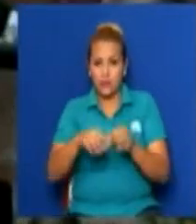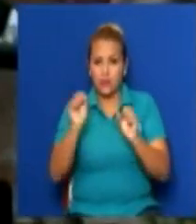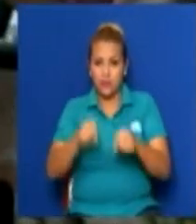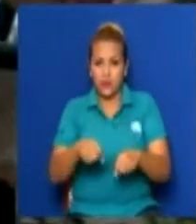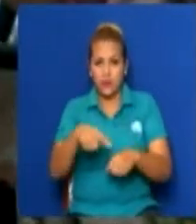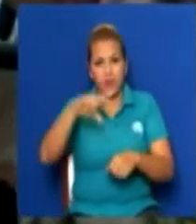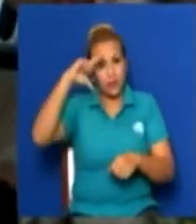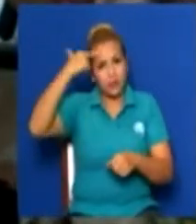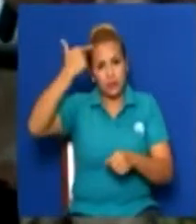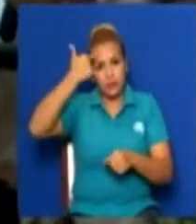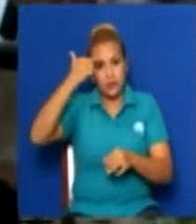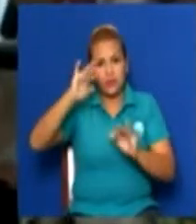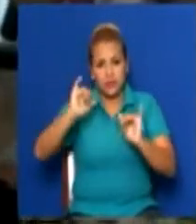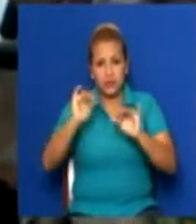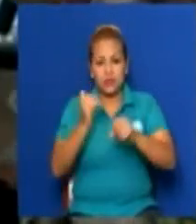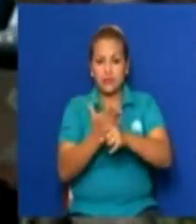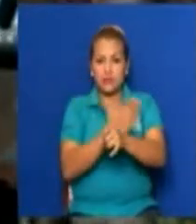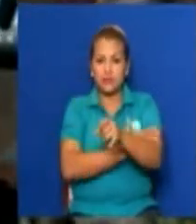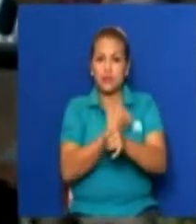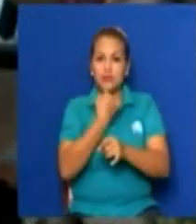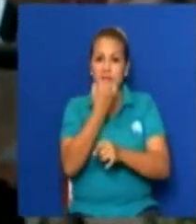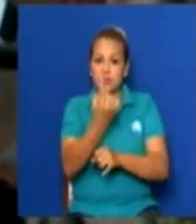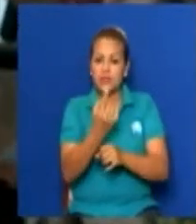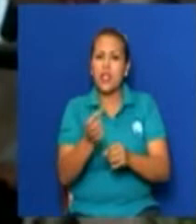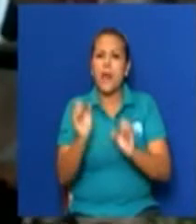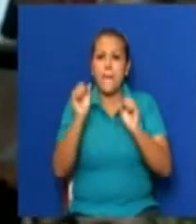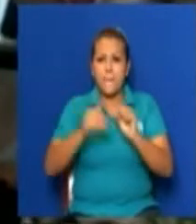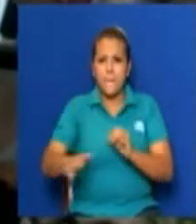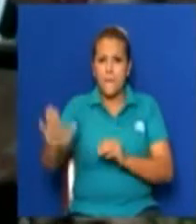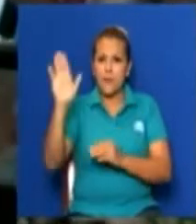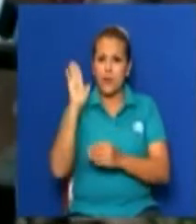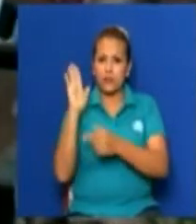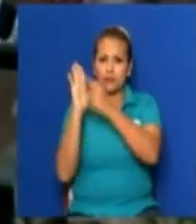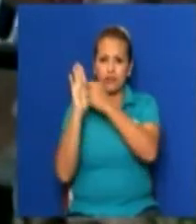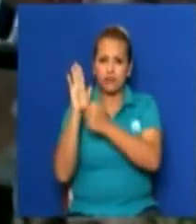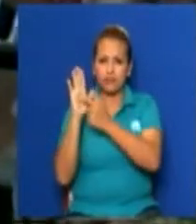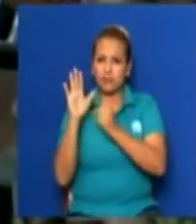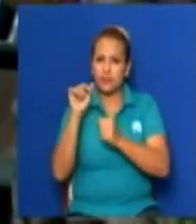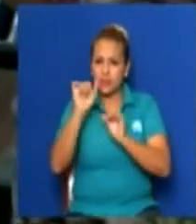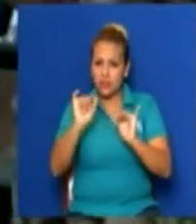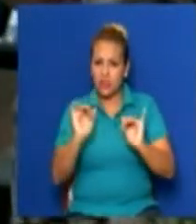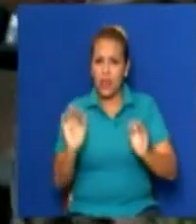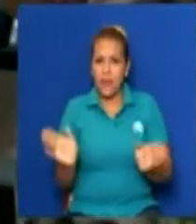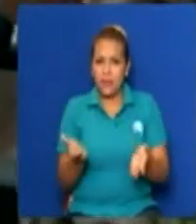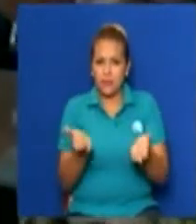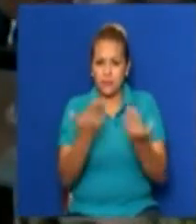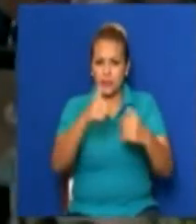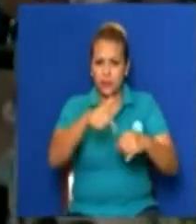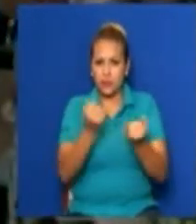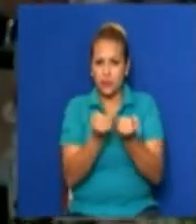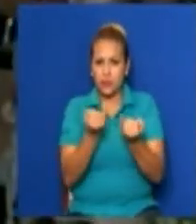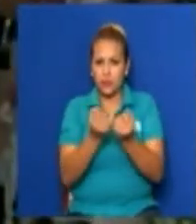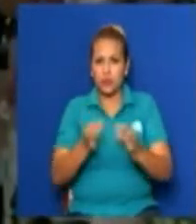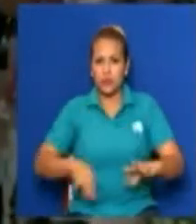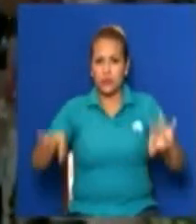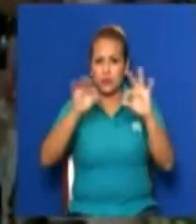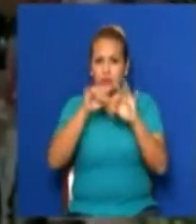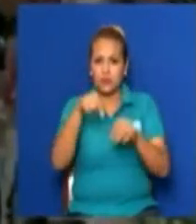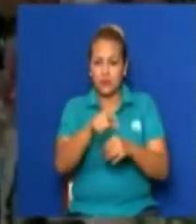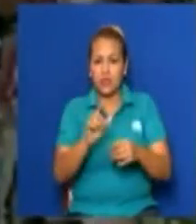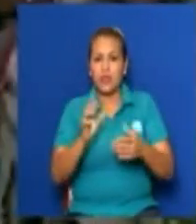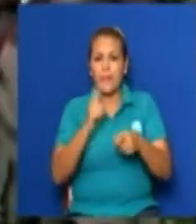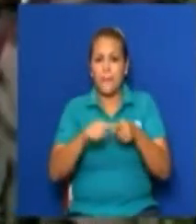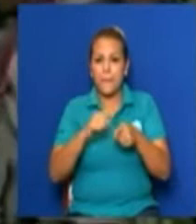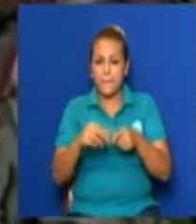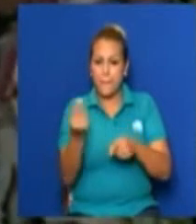que han ratificado ese convenio se comprometen a promover este principio de la igualdad de la